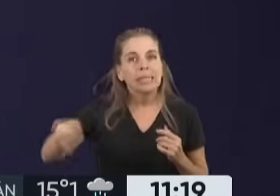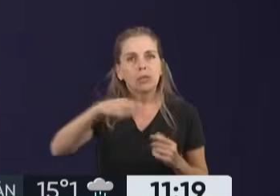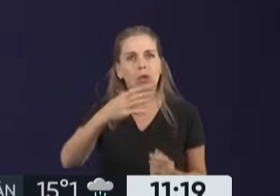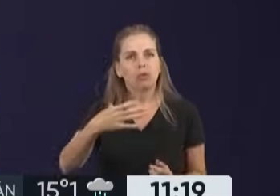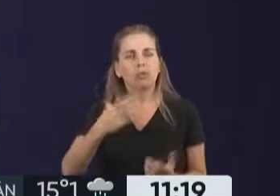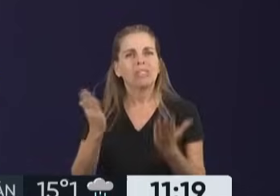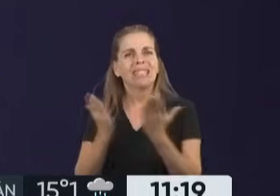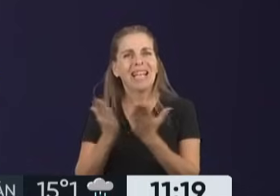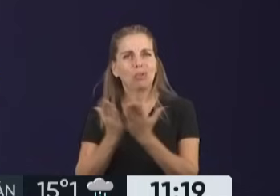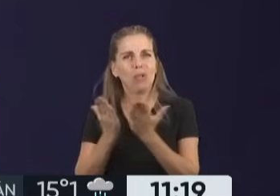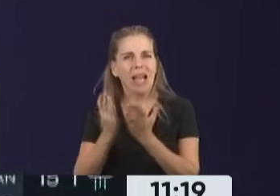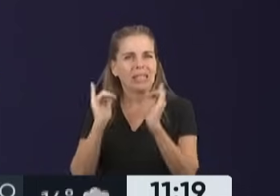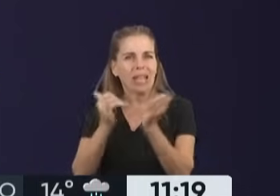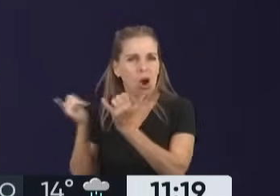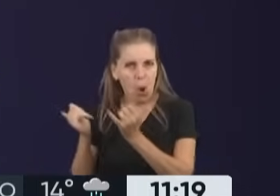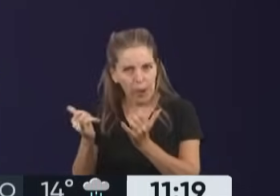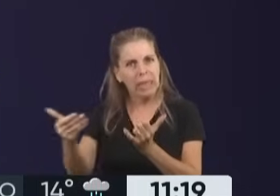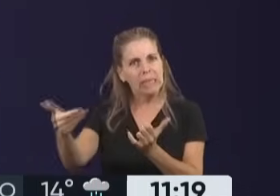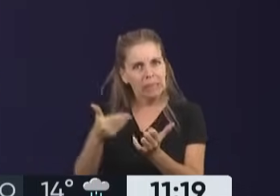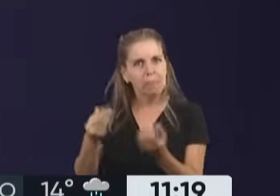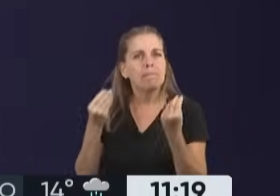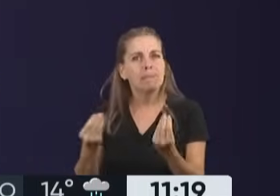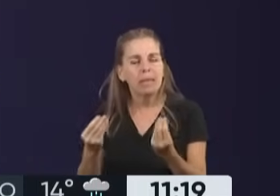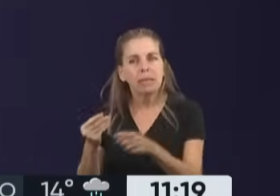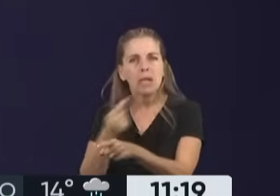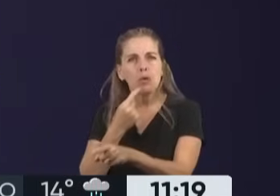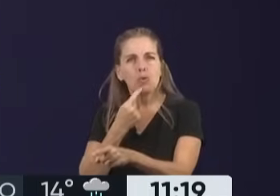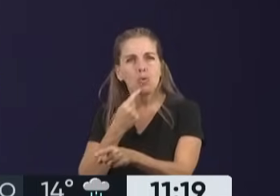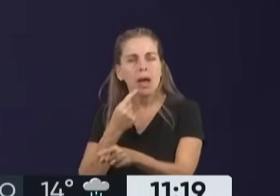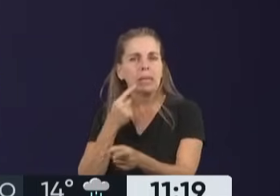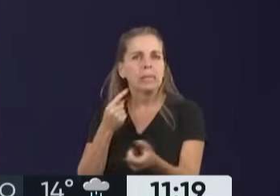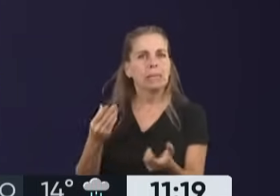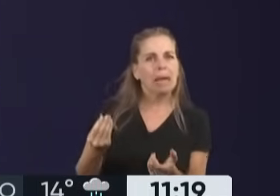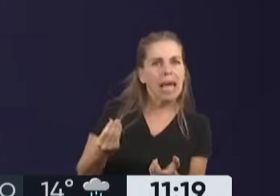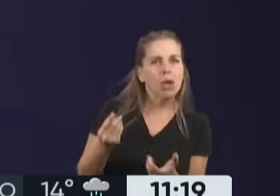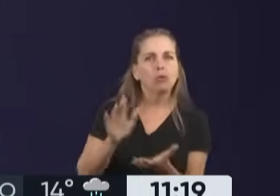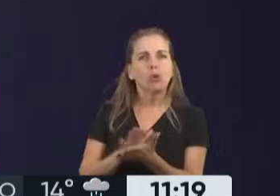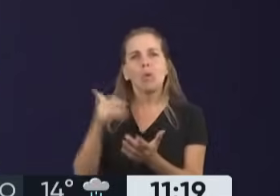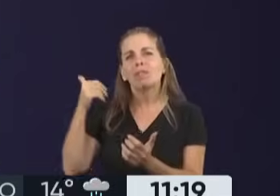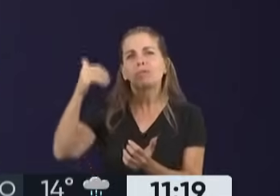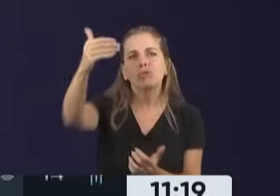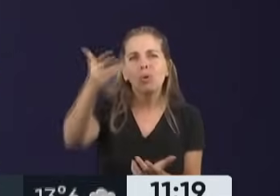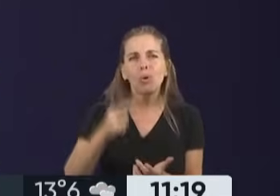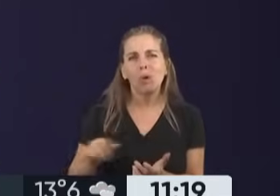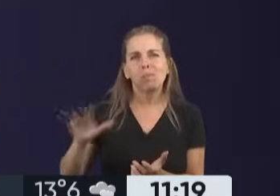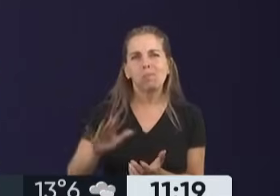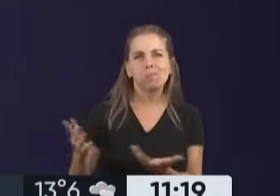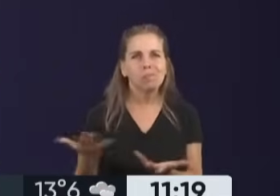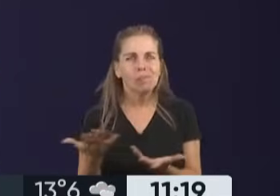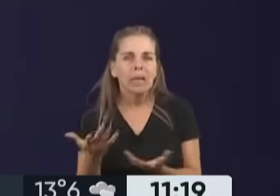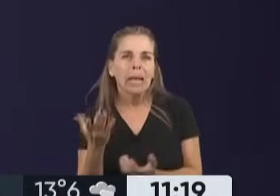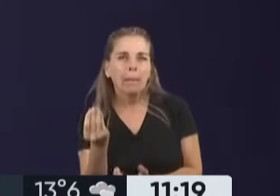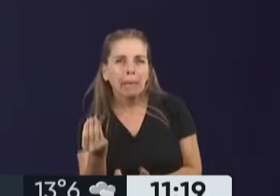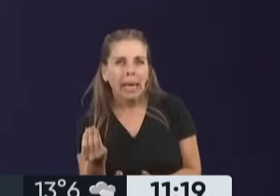que, sin lugar a dudas, lo que plantean son dudas sobre su futuro y que consideran que su